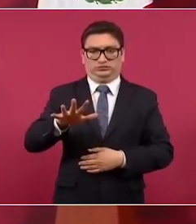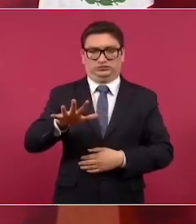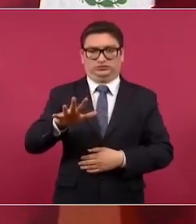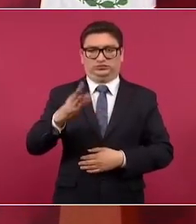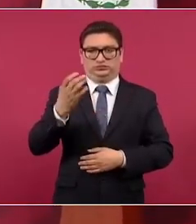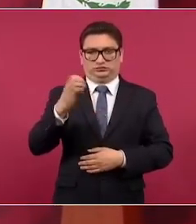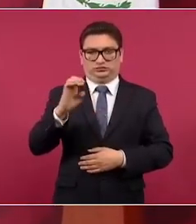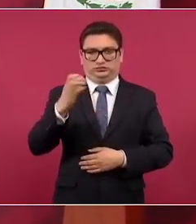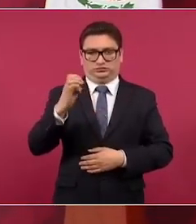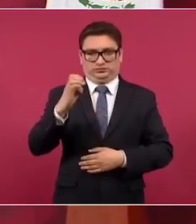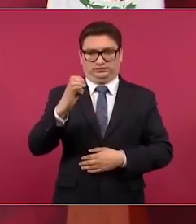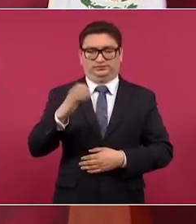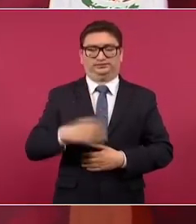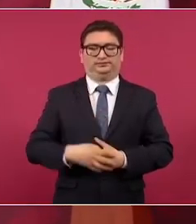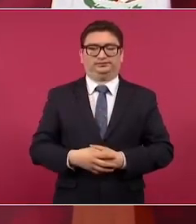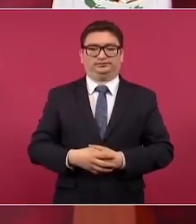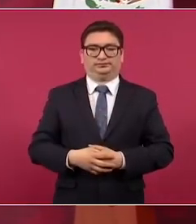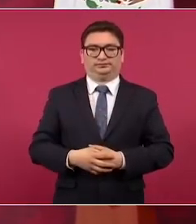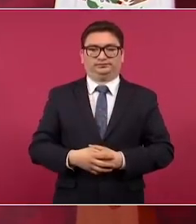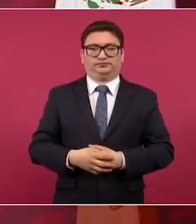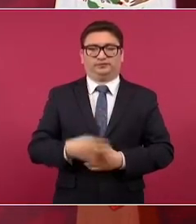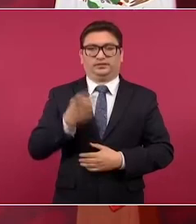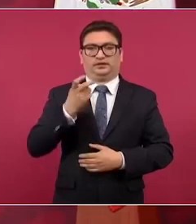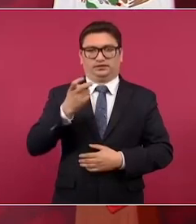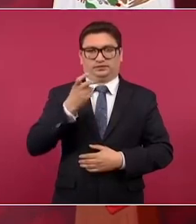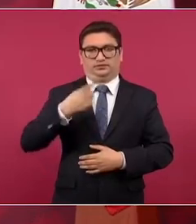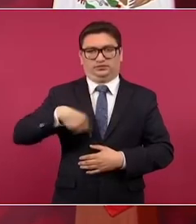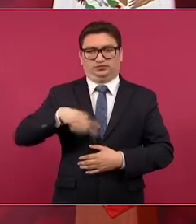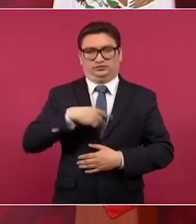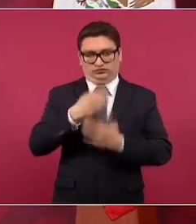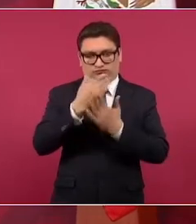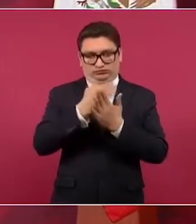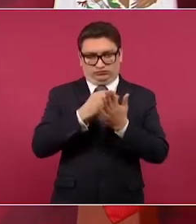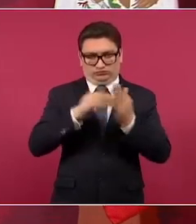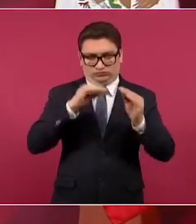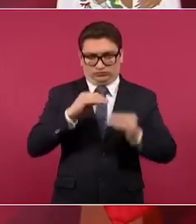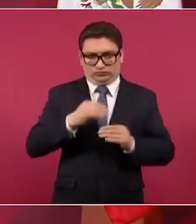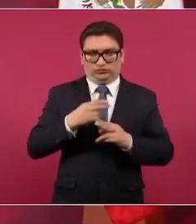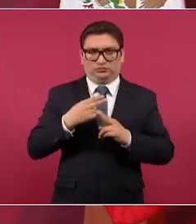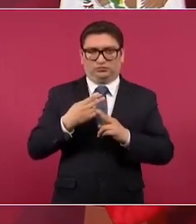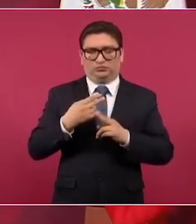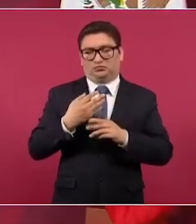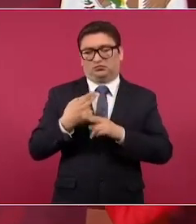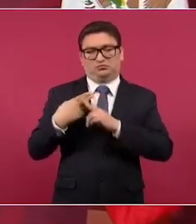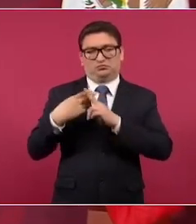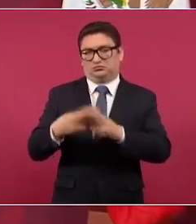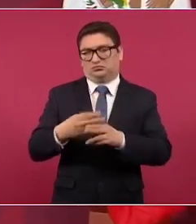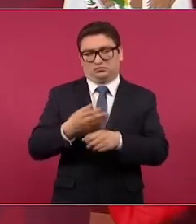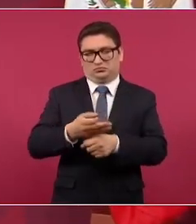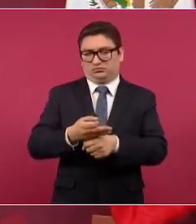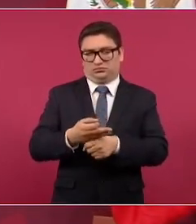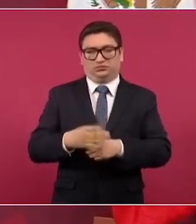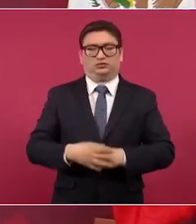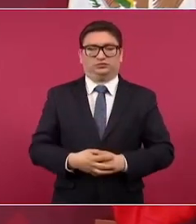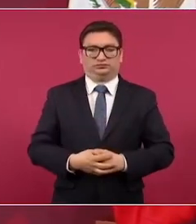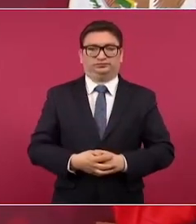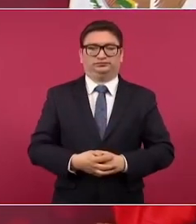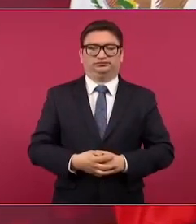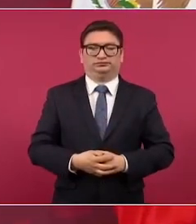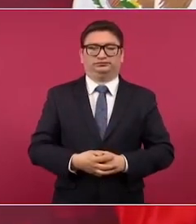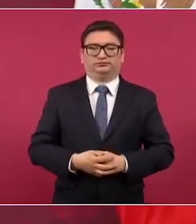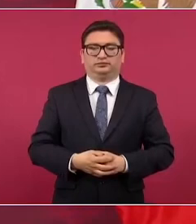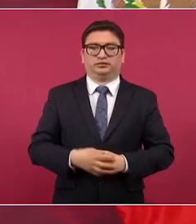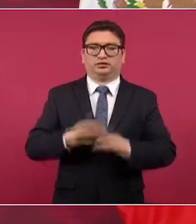de enero. Eso es lo que tenemos hasta ahora. Esa reunión